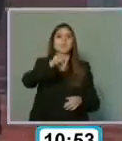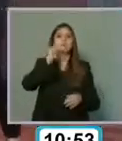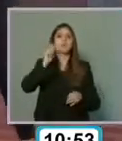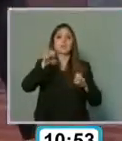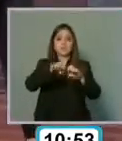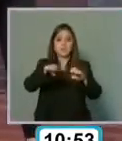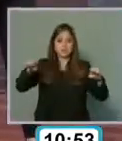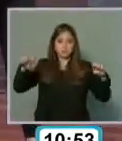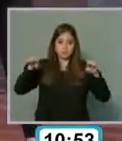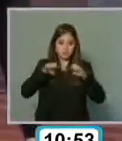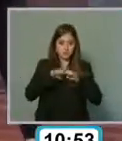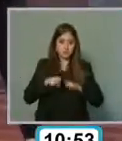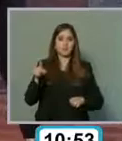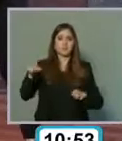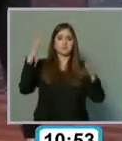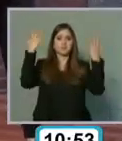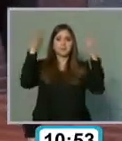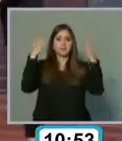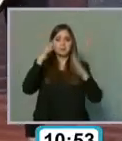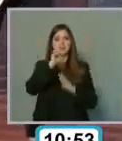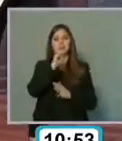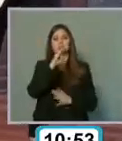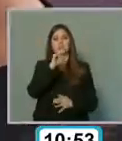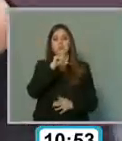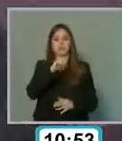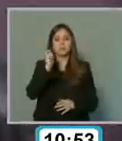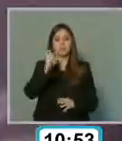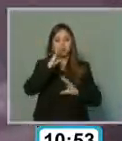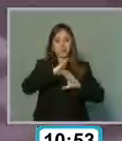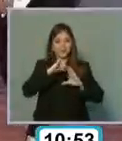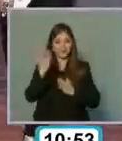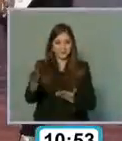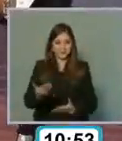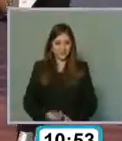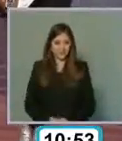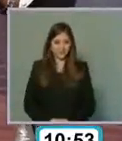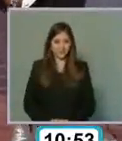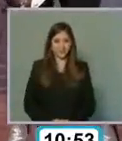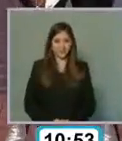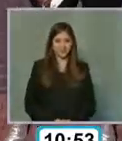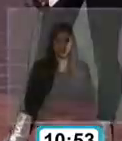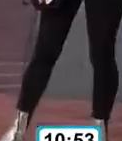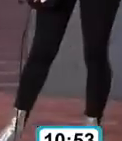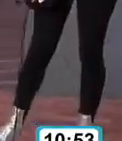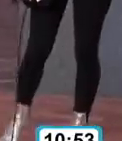que está aquí en este El gran aplauso es programa. para Abu. ¡Buen Gracias. proyecto! ¡Venga!